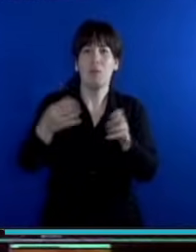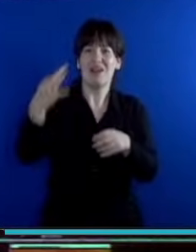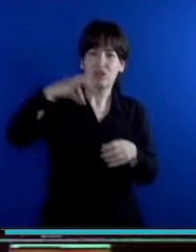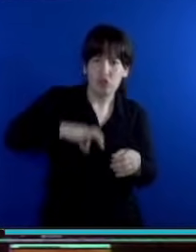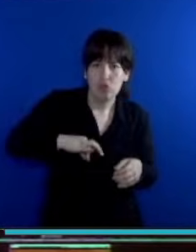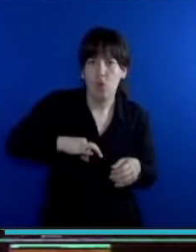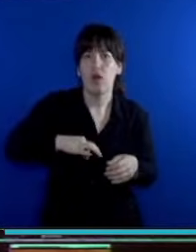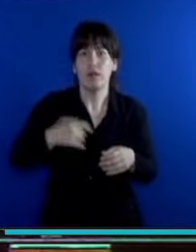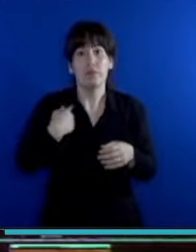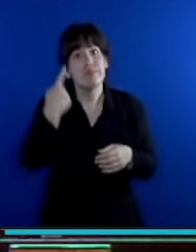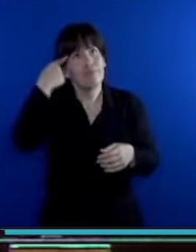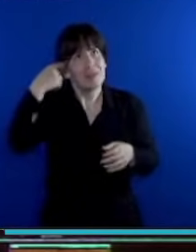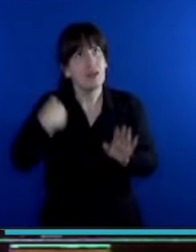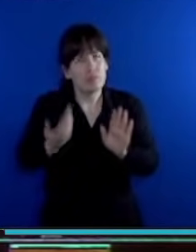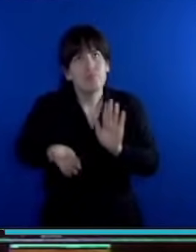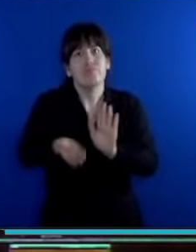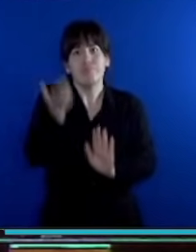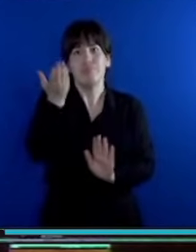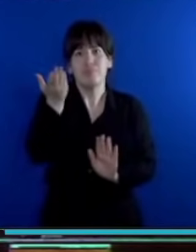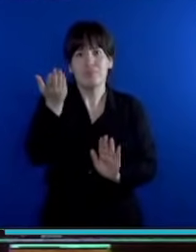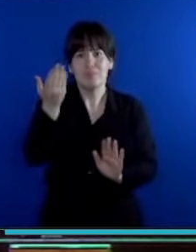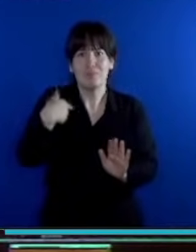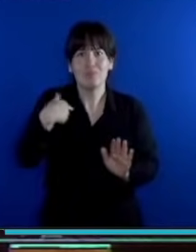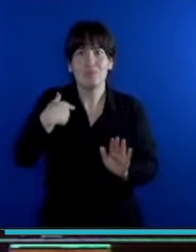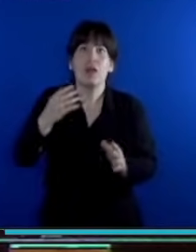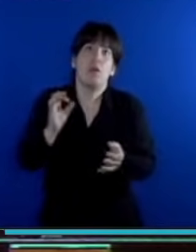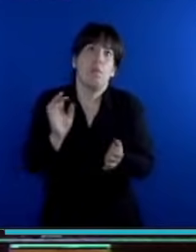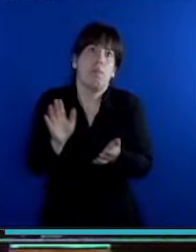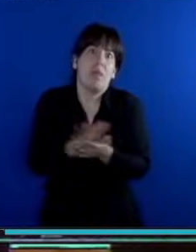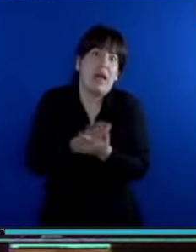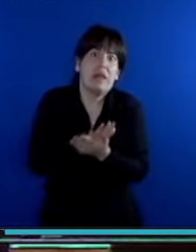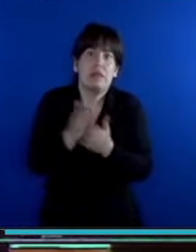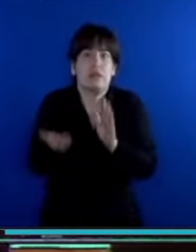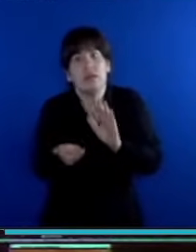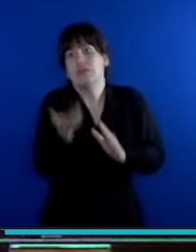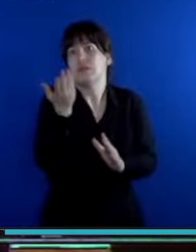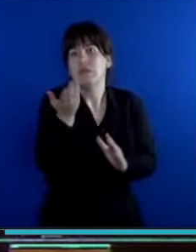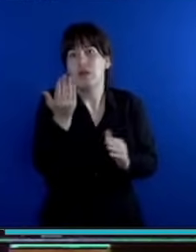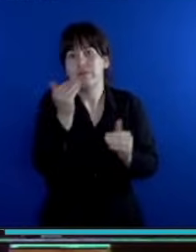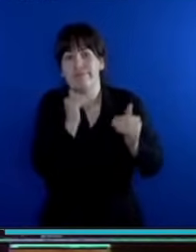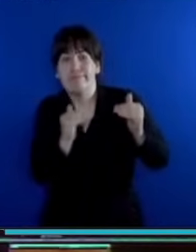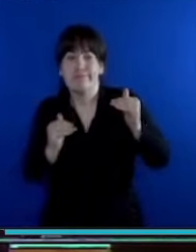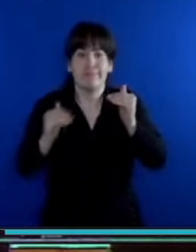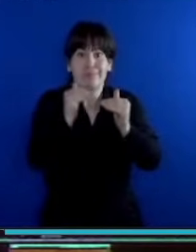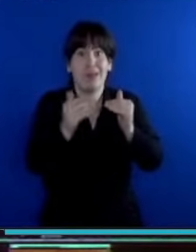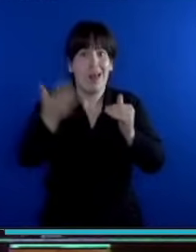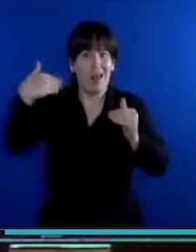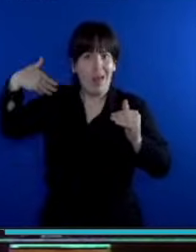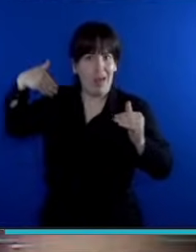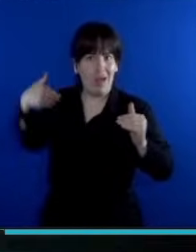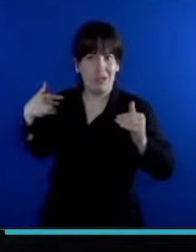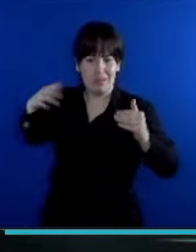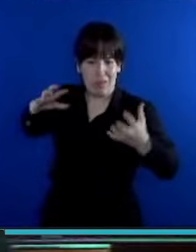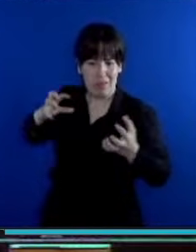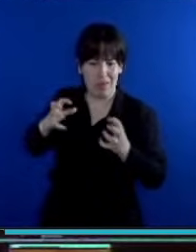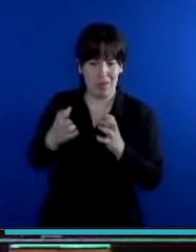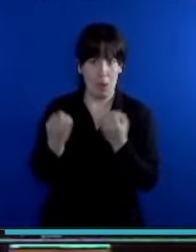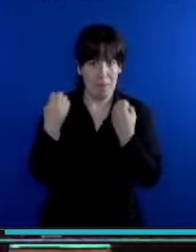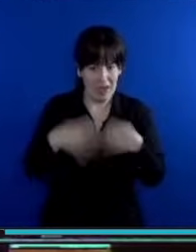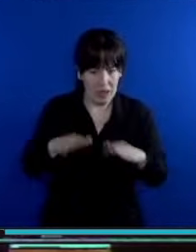salarial, contempla un aumento que llegue al menos a equiparar lo perdido durante todos estos